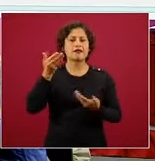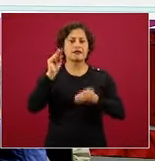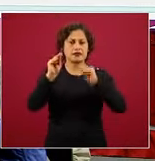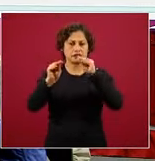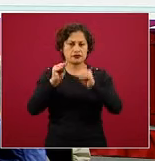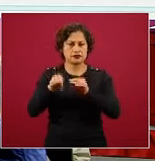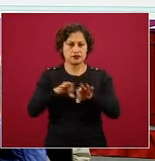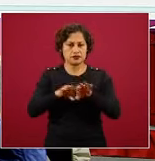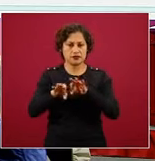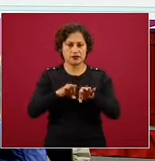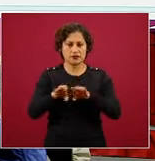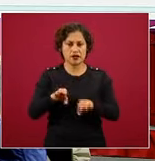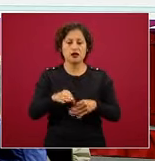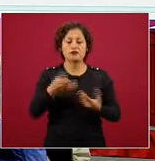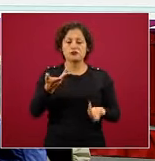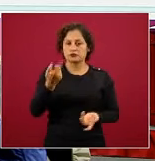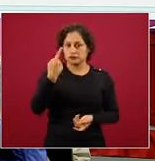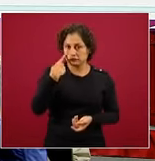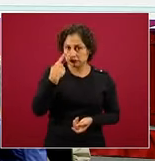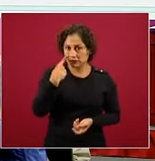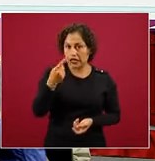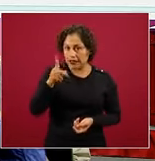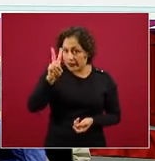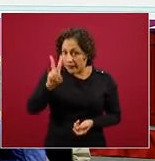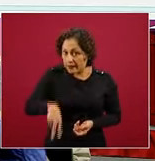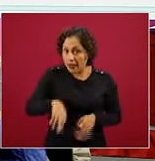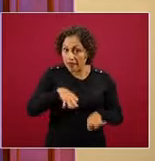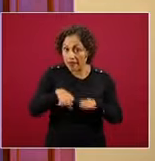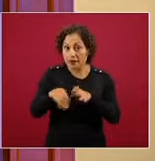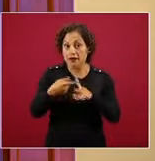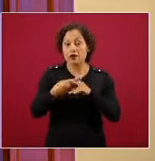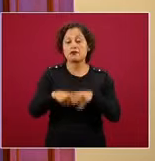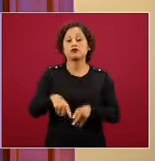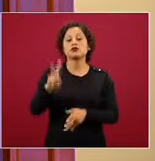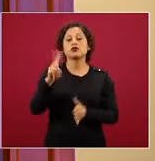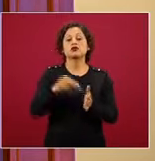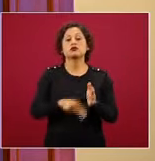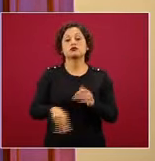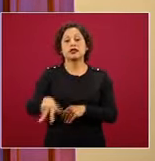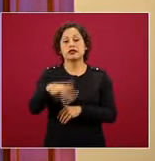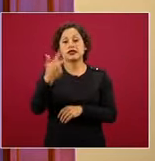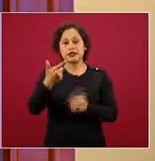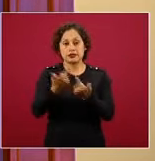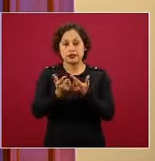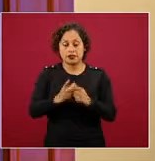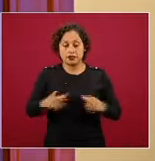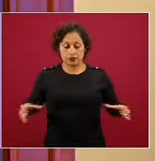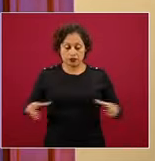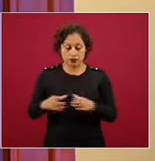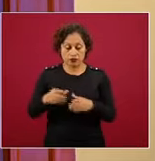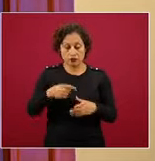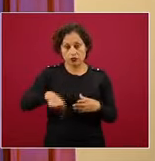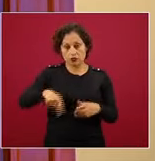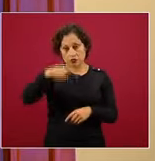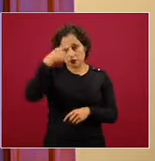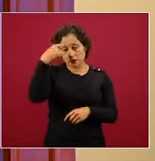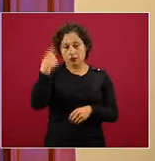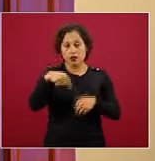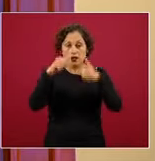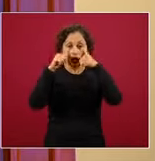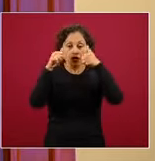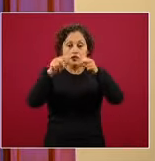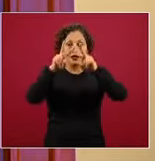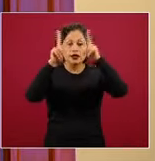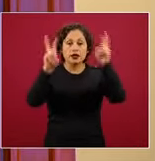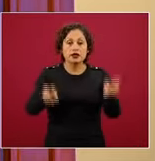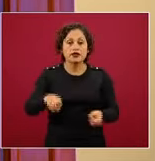de facto comenzó en el 2013, cuando se creó el grupo de trabajo para el primer reporte global sobre envejecimiento y salud. El instituto